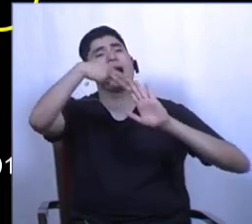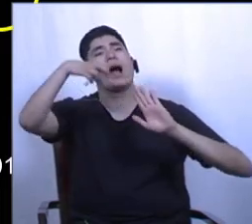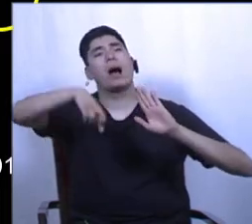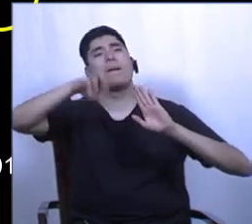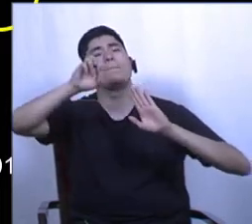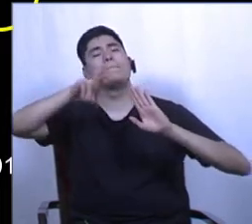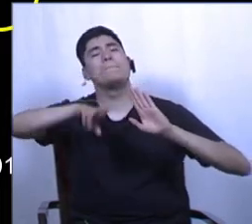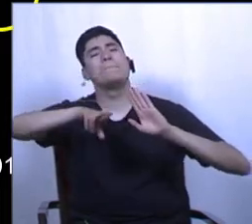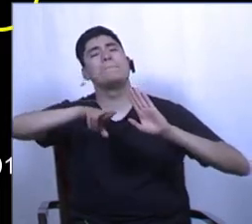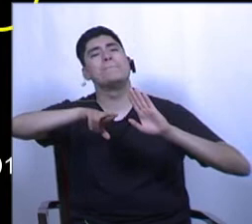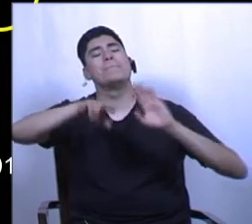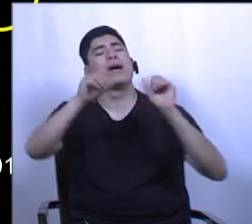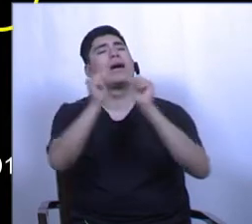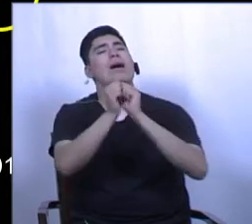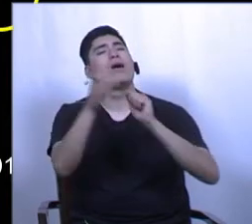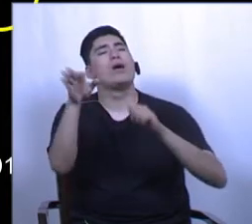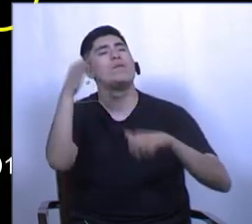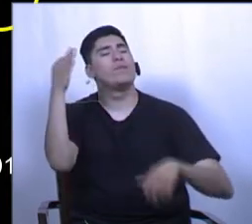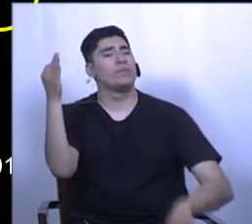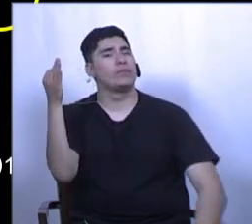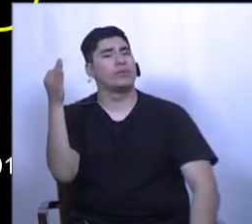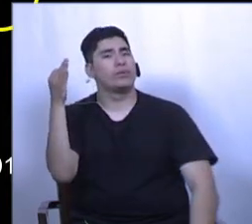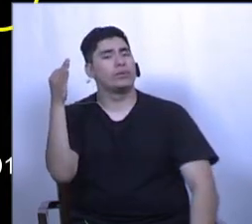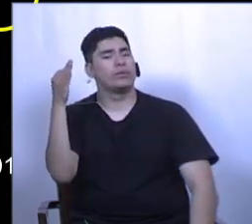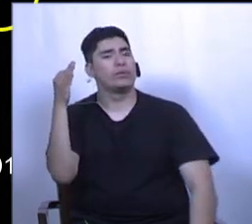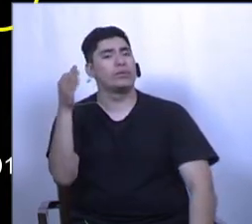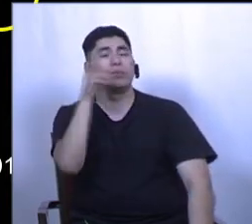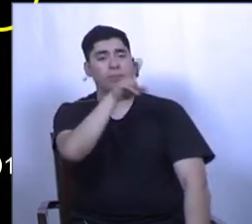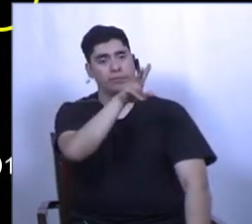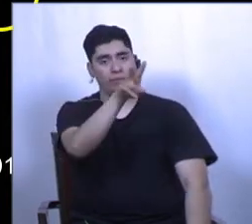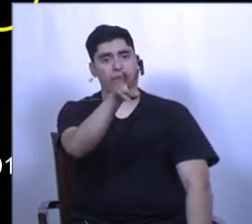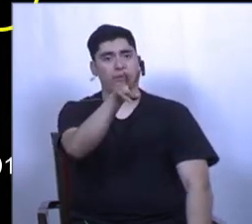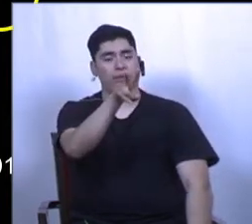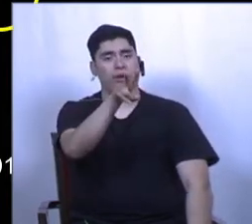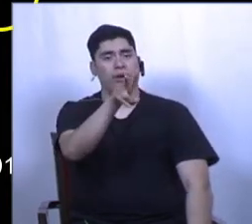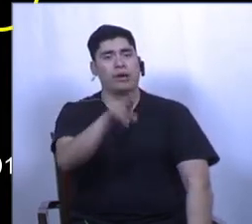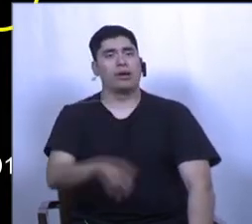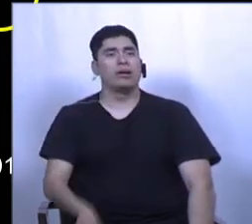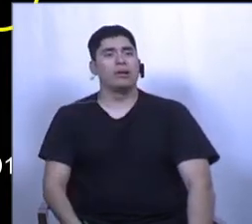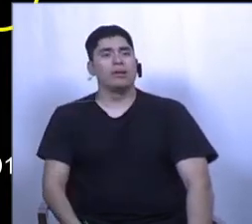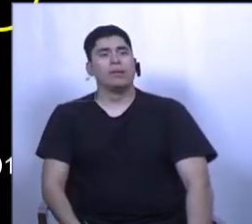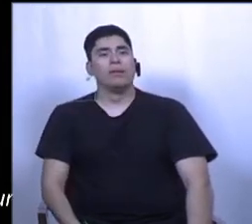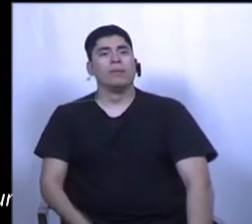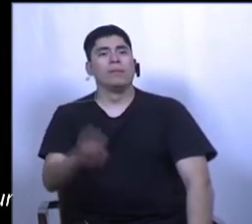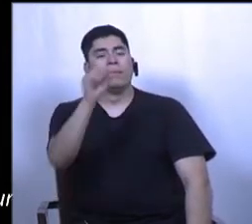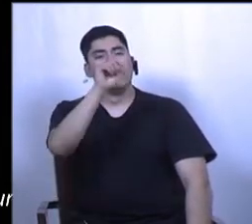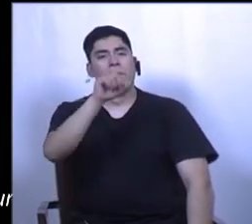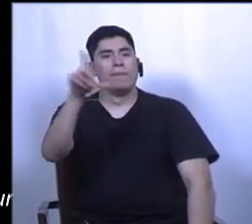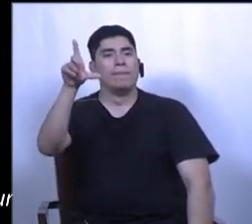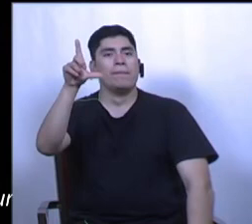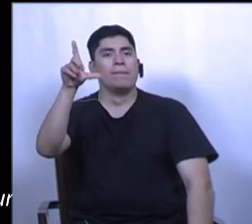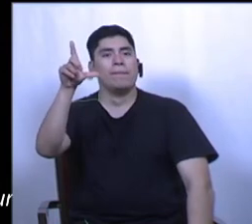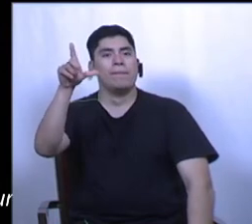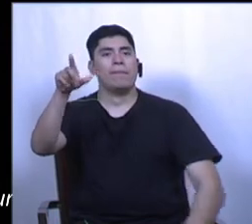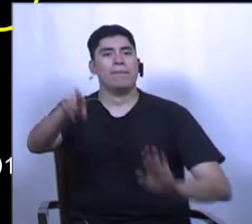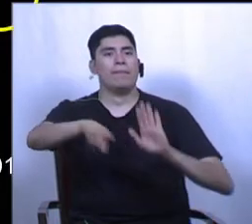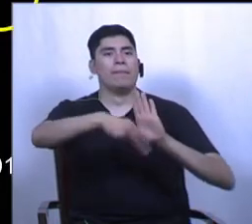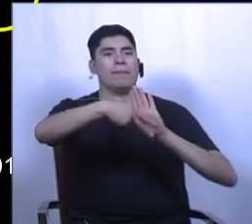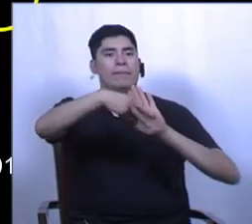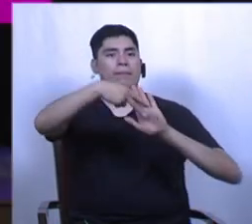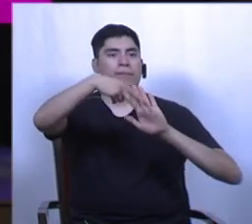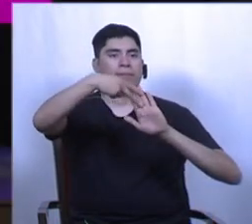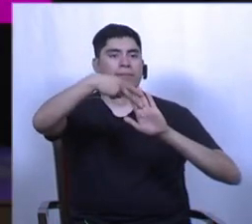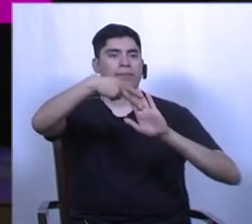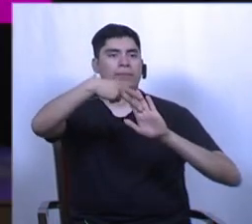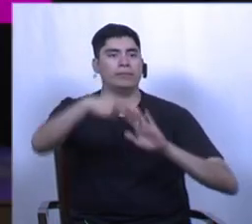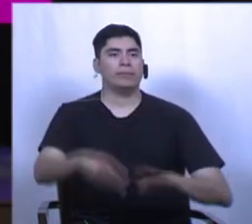el fósforo en el contexto de la enfermedad y vean cómo se ve acá que aumenta el nivel de proteínas